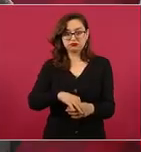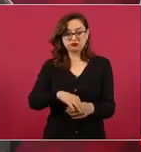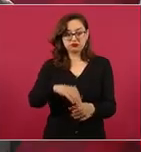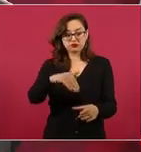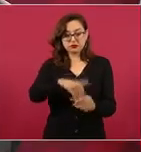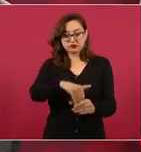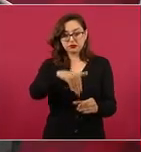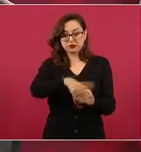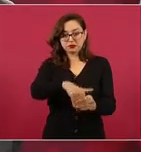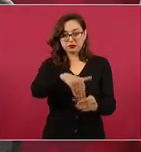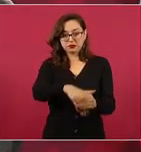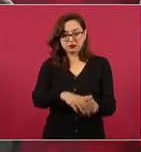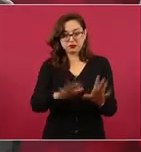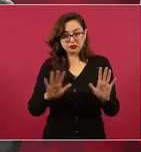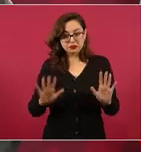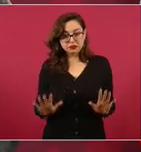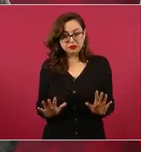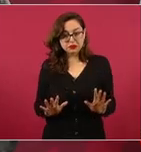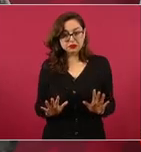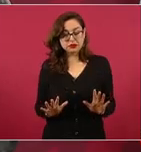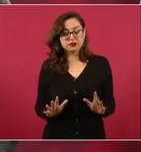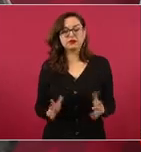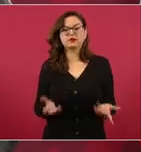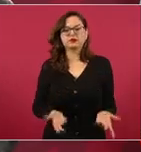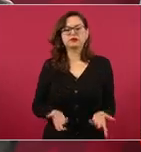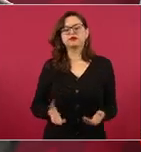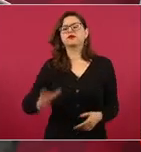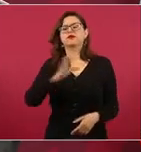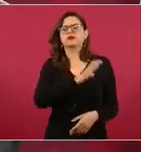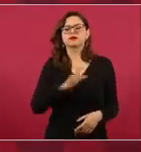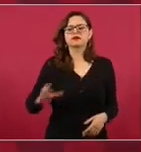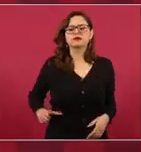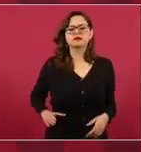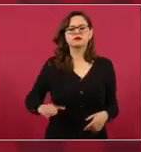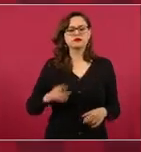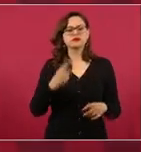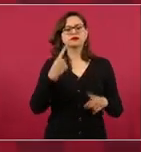vote cuando le pregunten, ¿conoces a